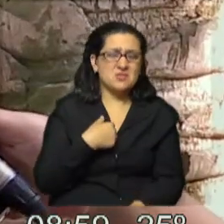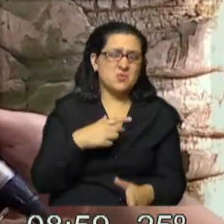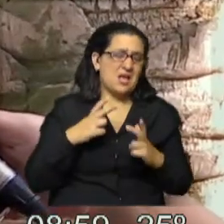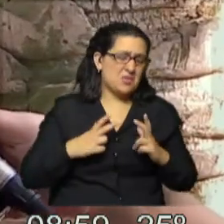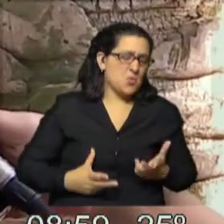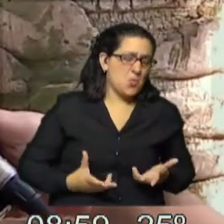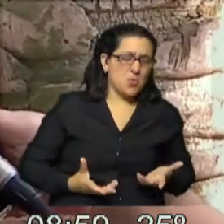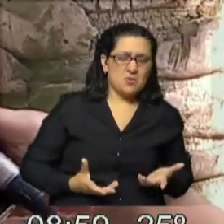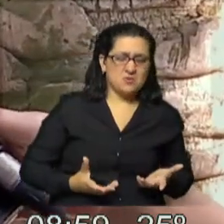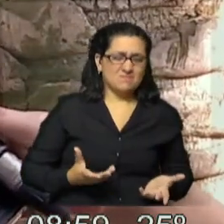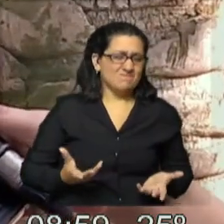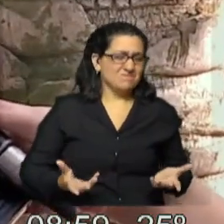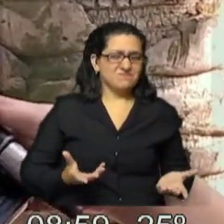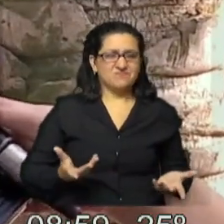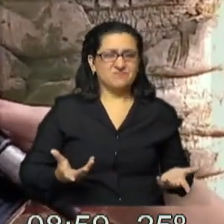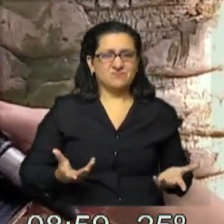más de,